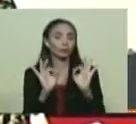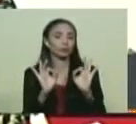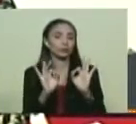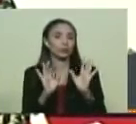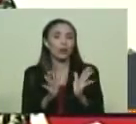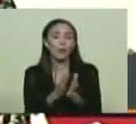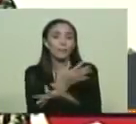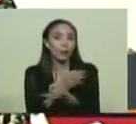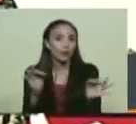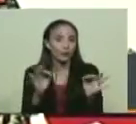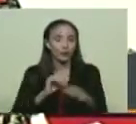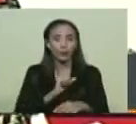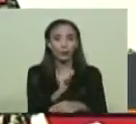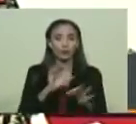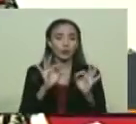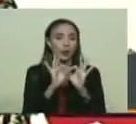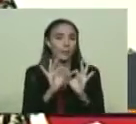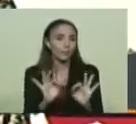incorruptible.